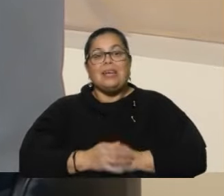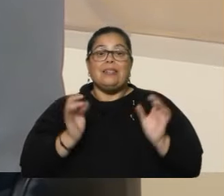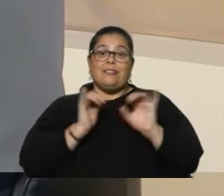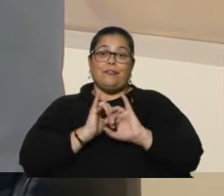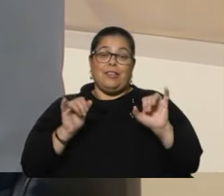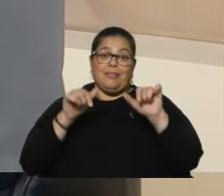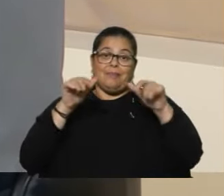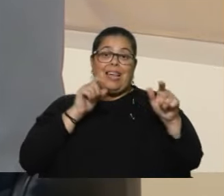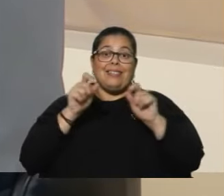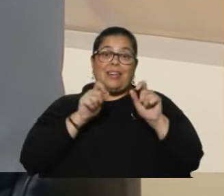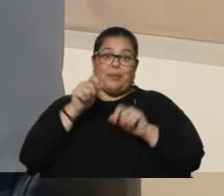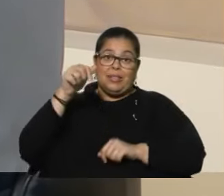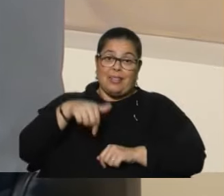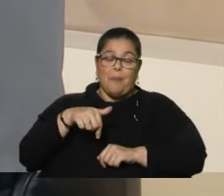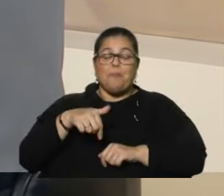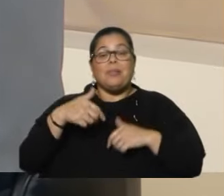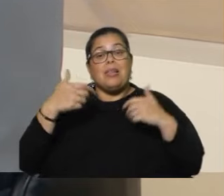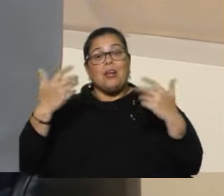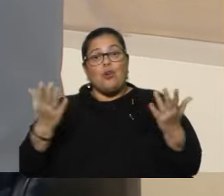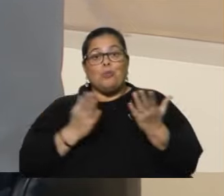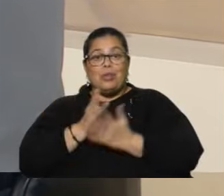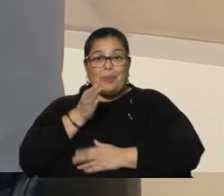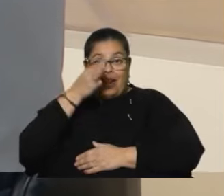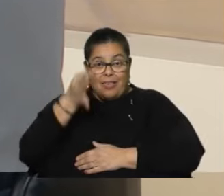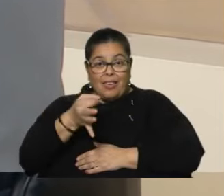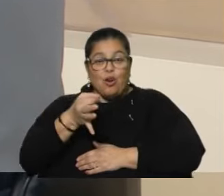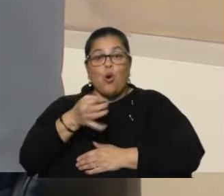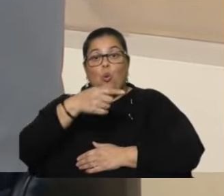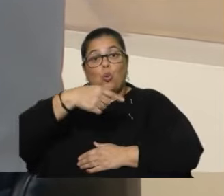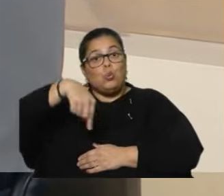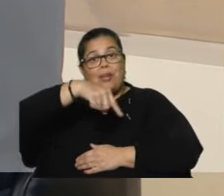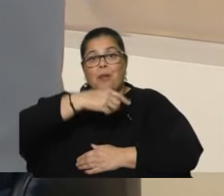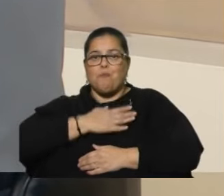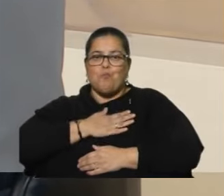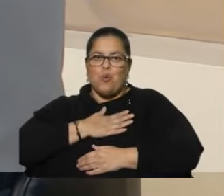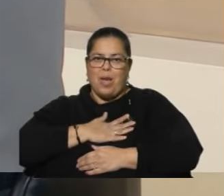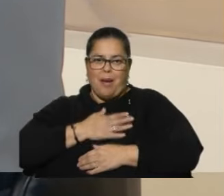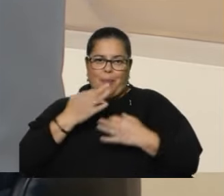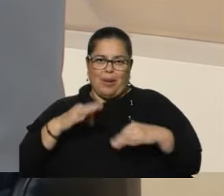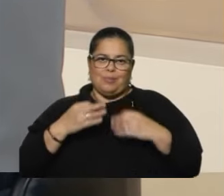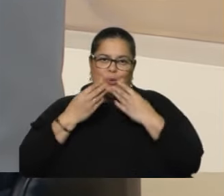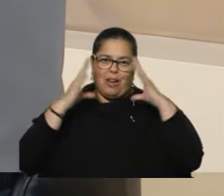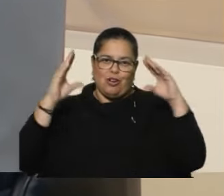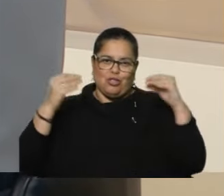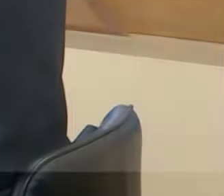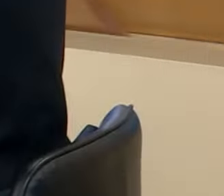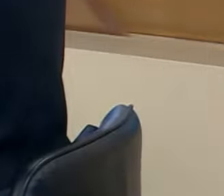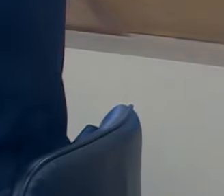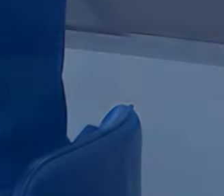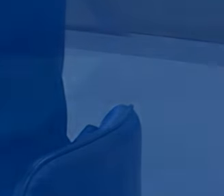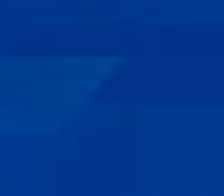la entrevista de hoy. Como siempre les digo, han sido ustedes más que amables. Buenas noches, gracias.